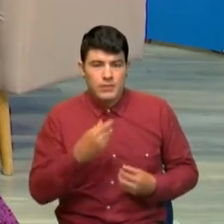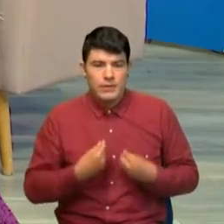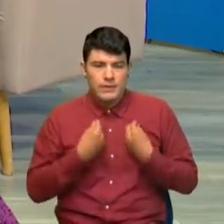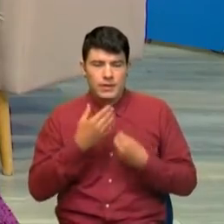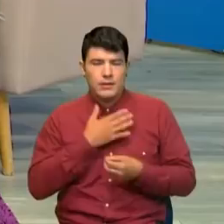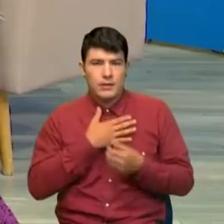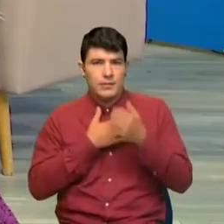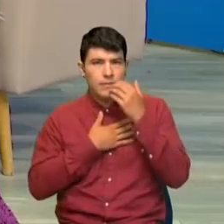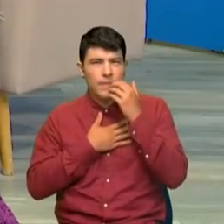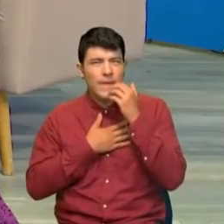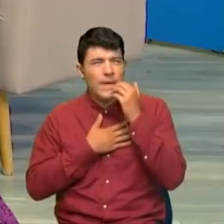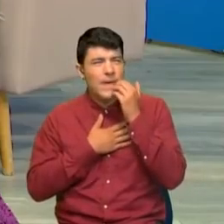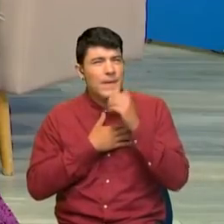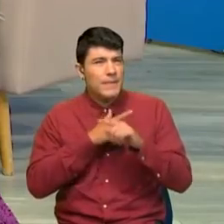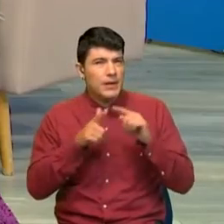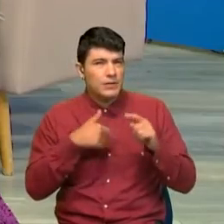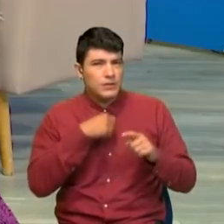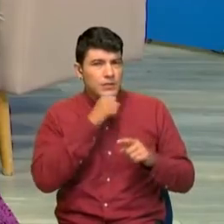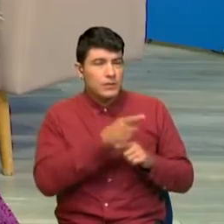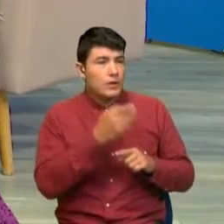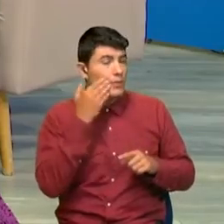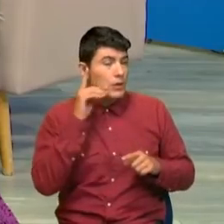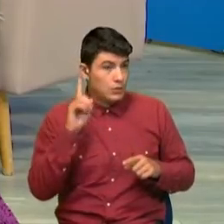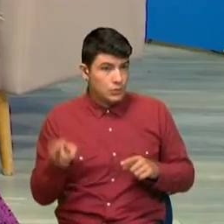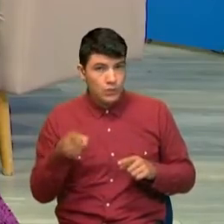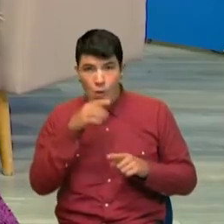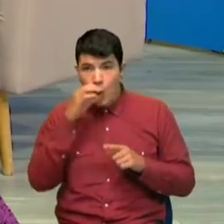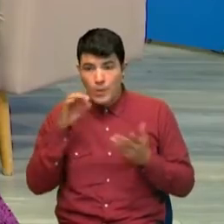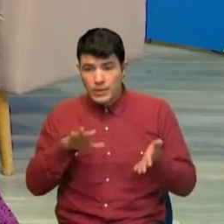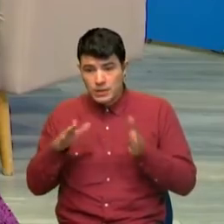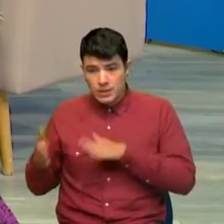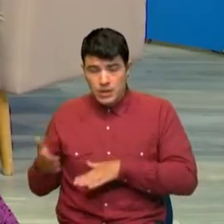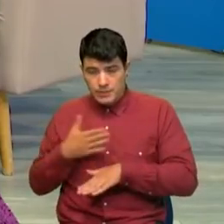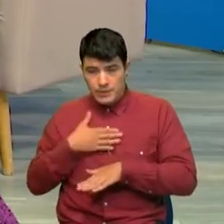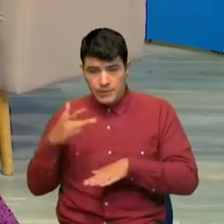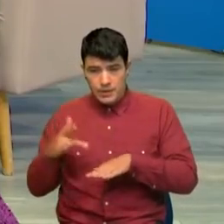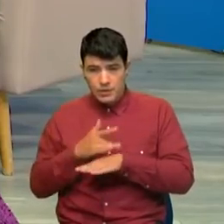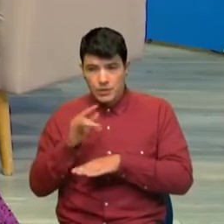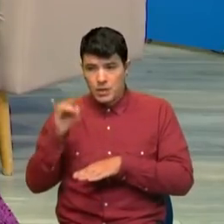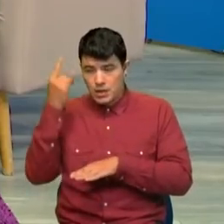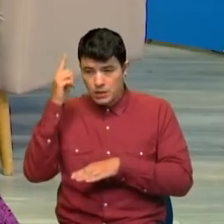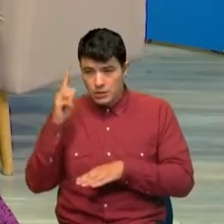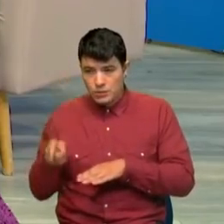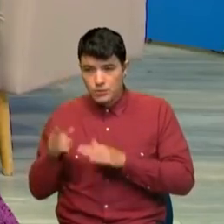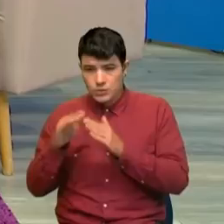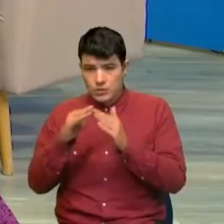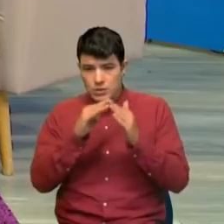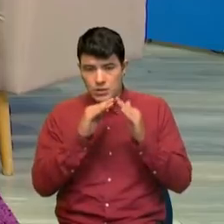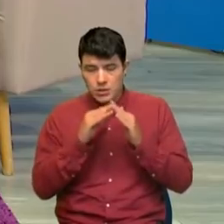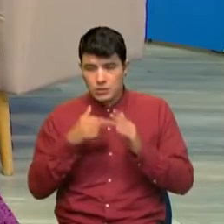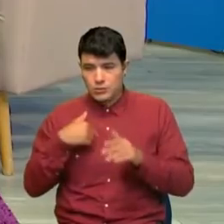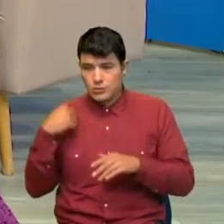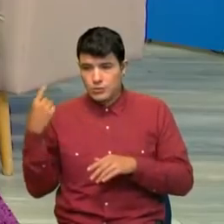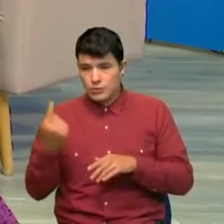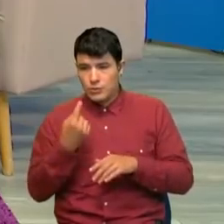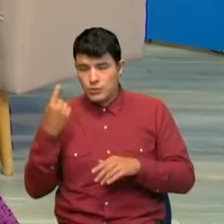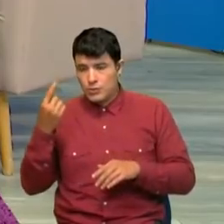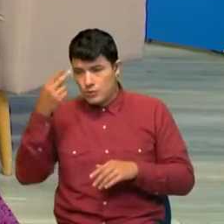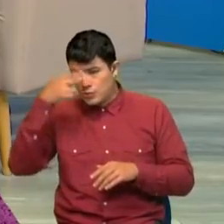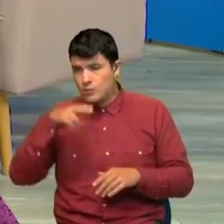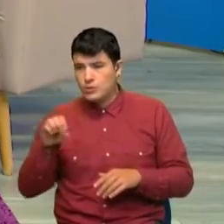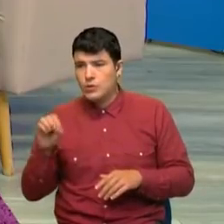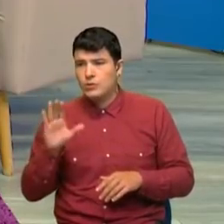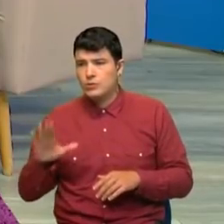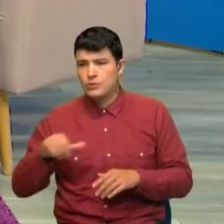la pregunta mía es, al momento de él fallecer, ¿a mí me toca algo de esas bienes o solamente para los hijos que él